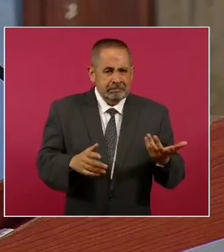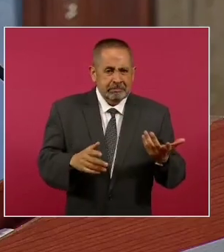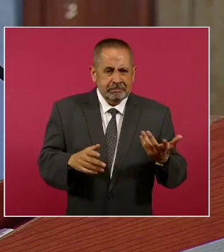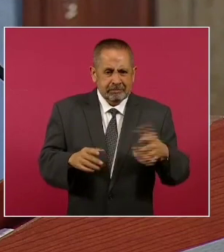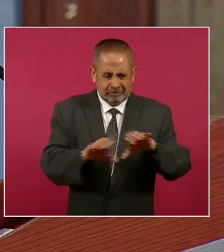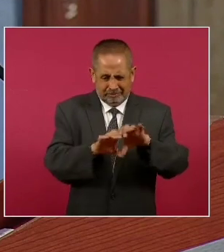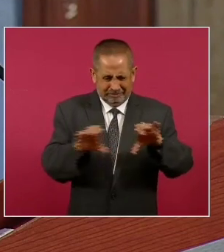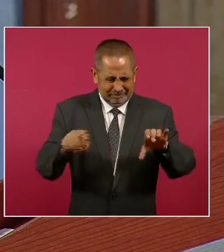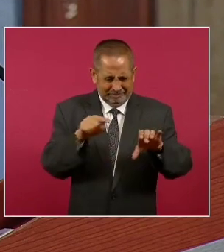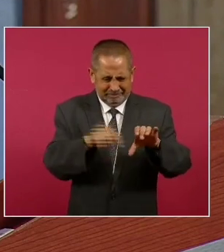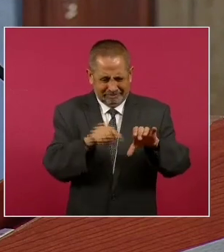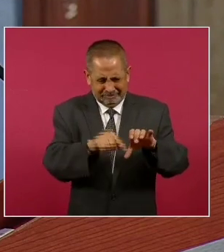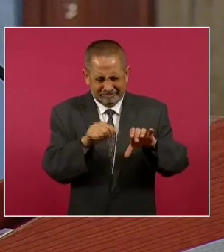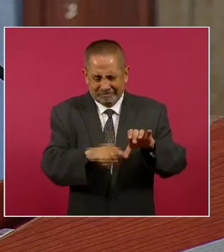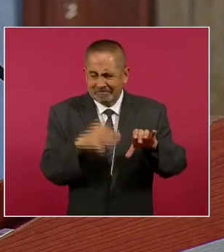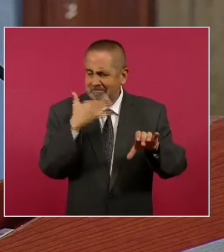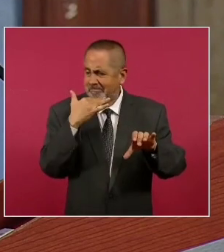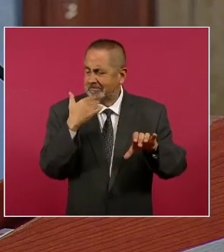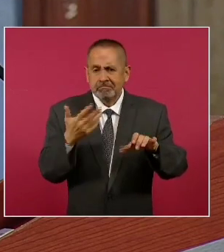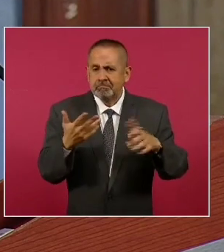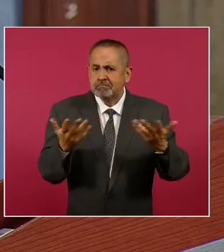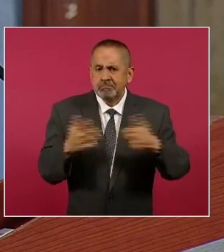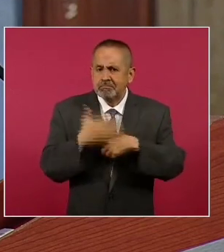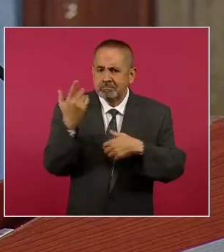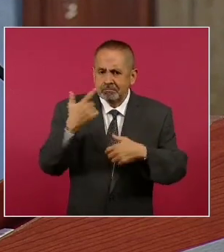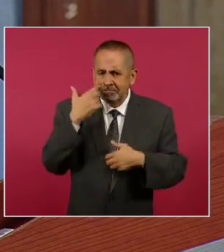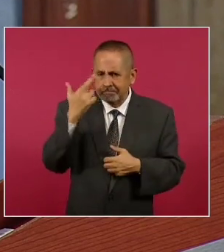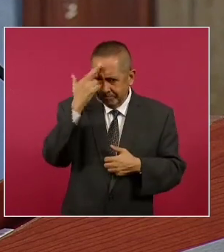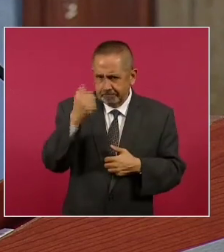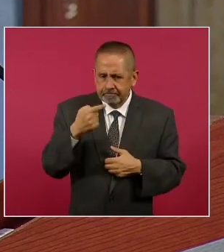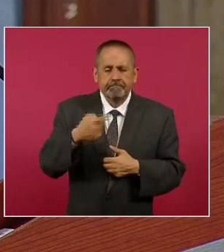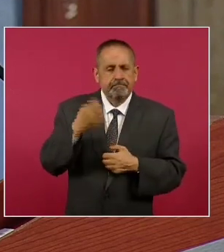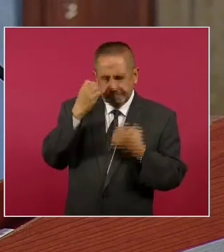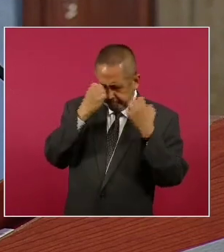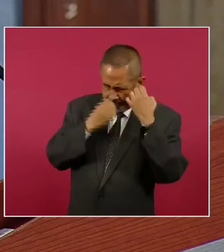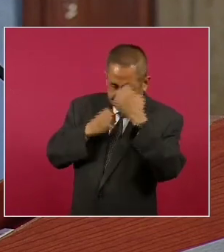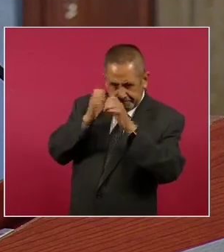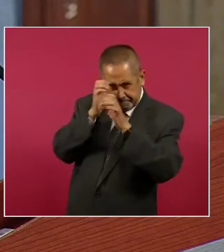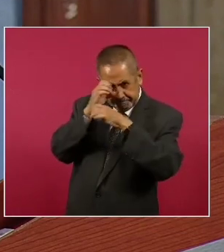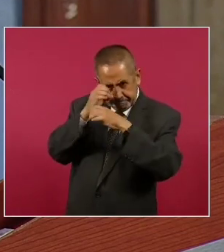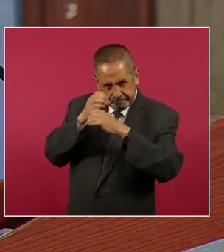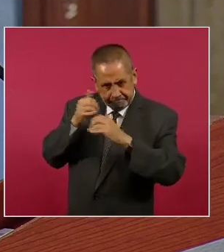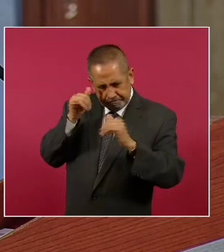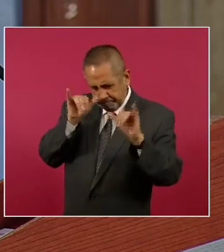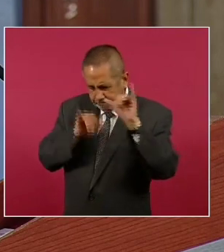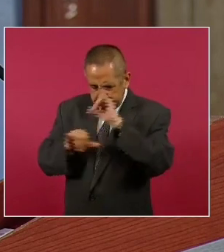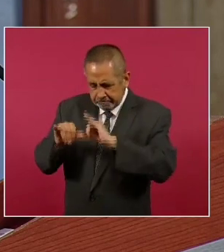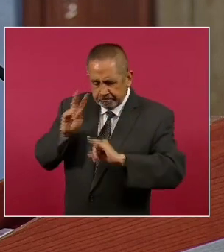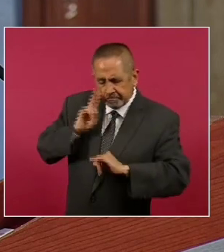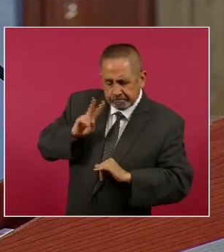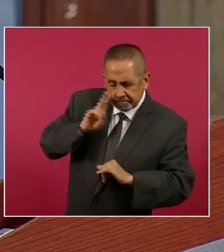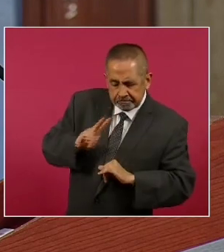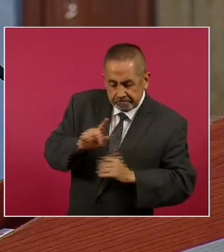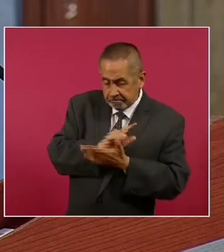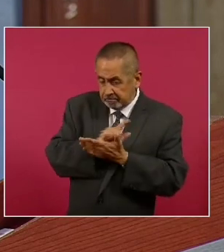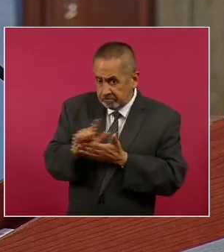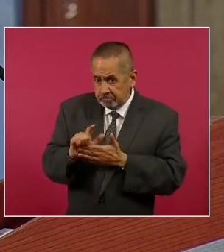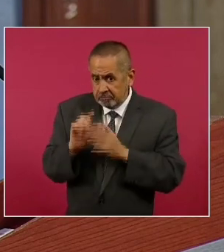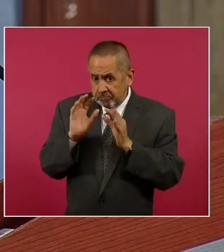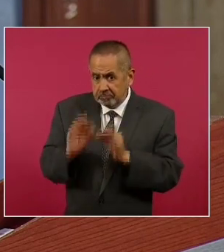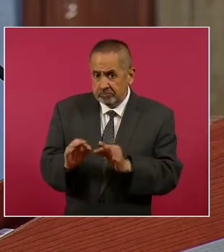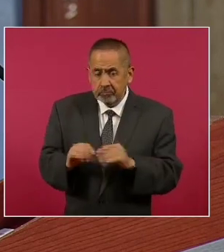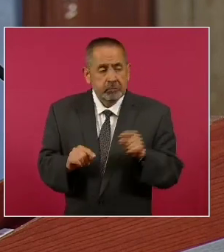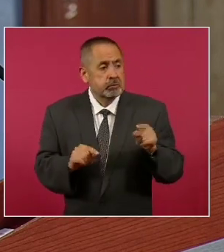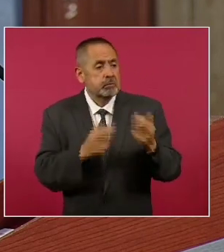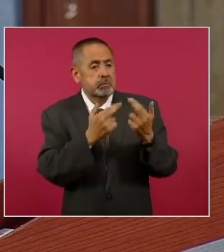la tubería. Entonces también vamos a hacer pruebas de calidad del agua para ver si la calidad del agua ha influido en